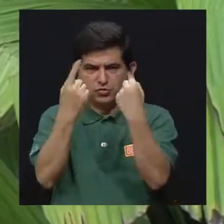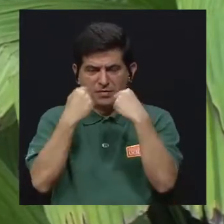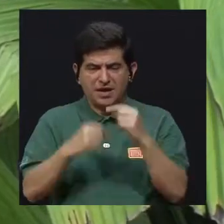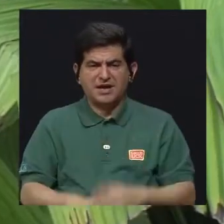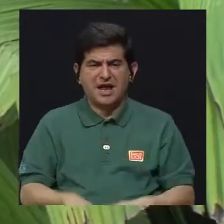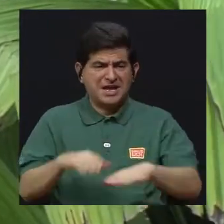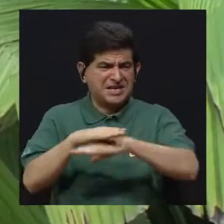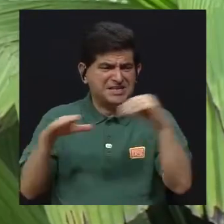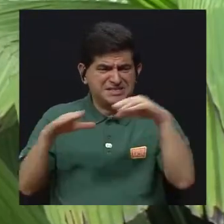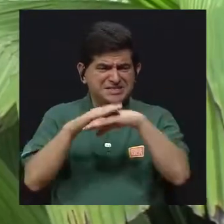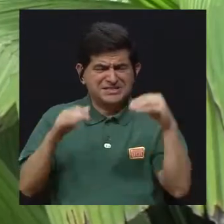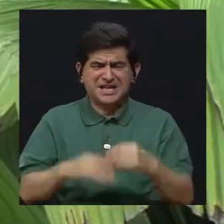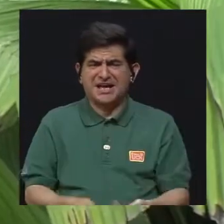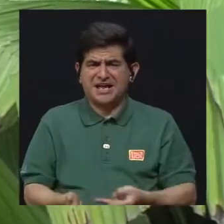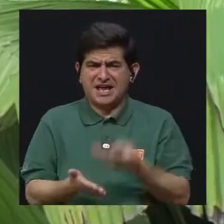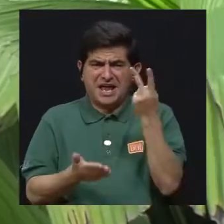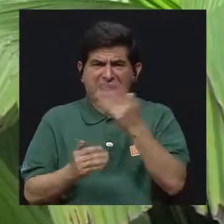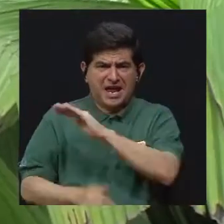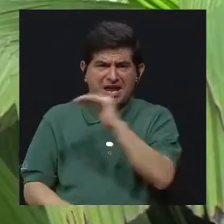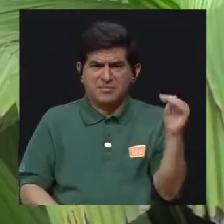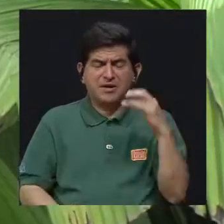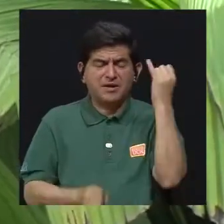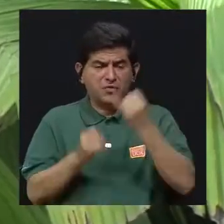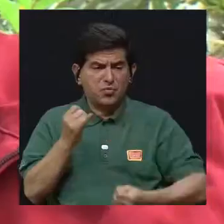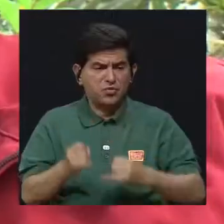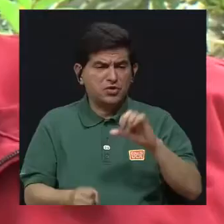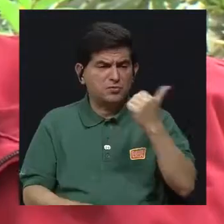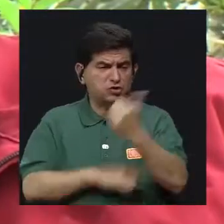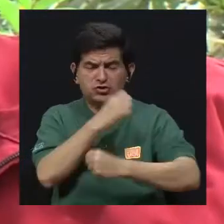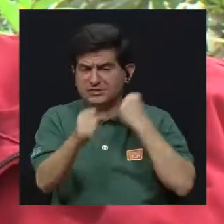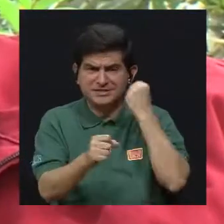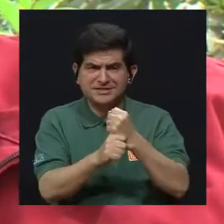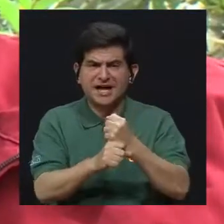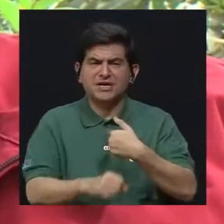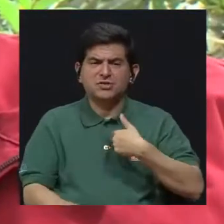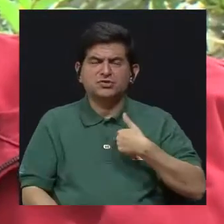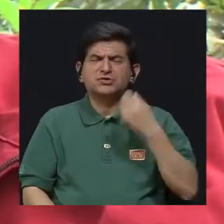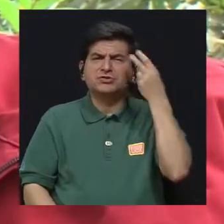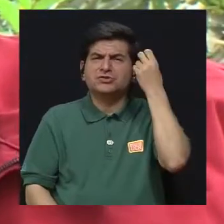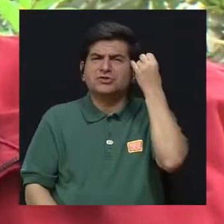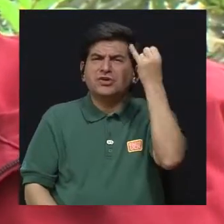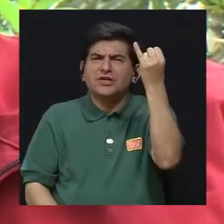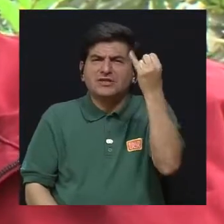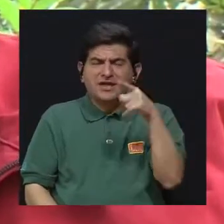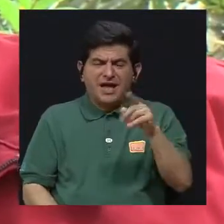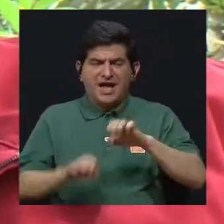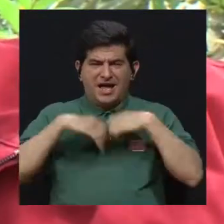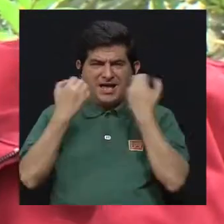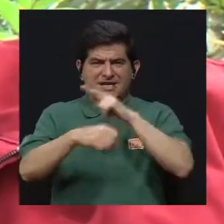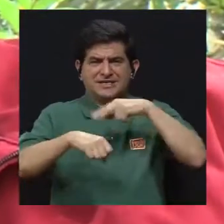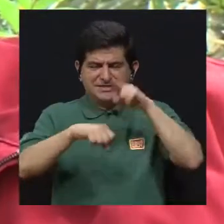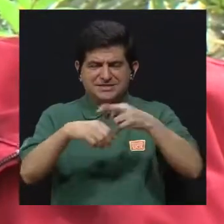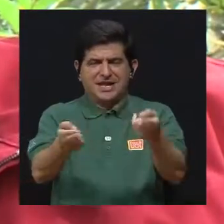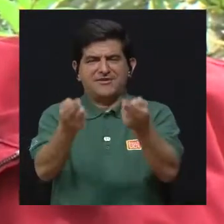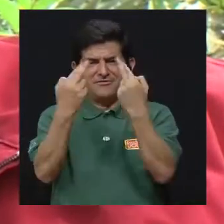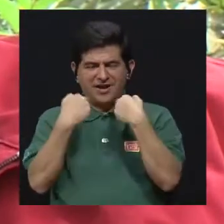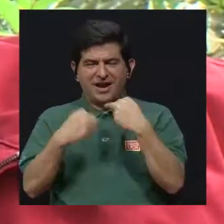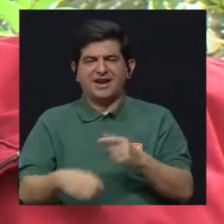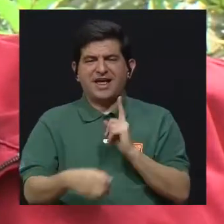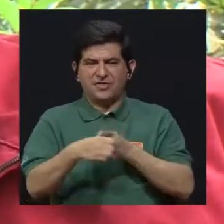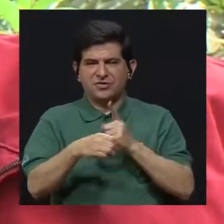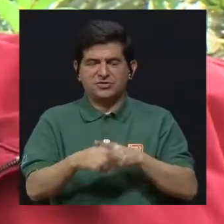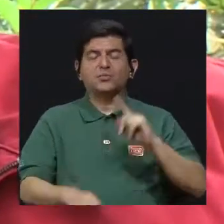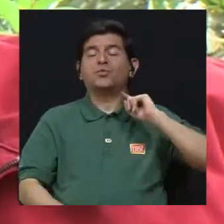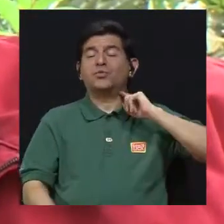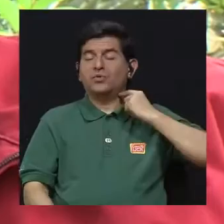nos expolien la riqueza marina prácticamente en los últimos 10 años. Yo tengo la hipótesis de que ese estadio nacional que nos regalaron los chinos